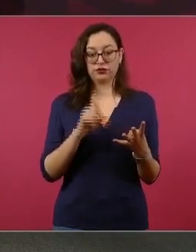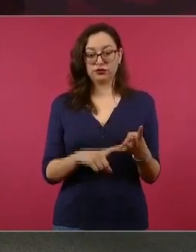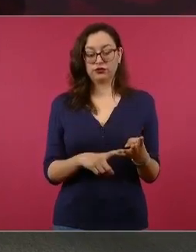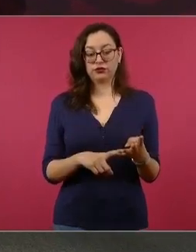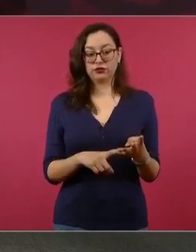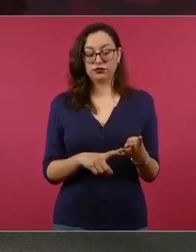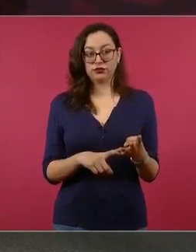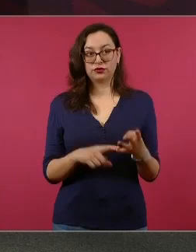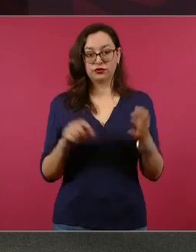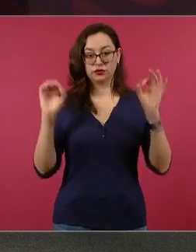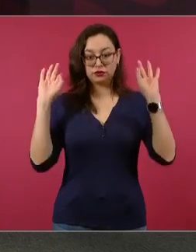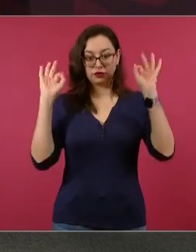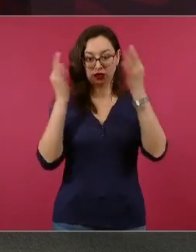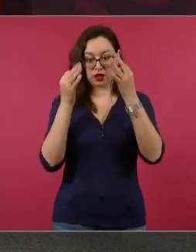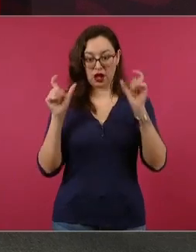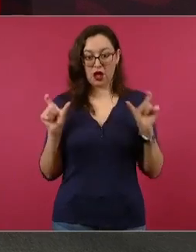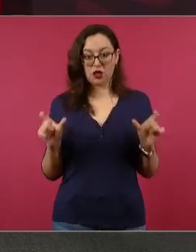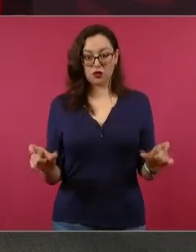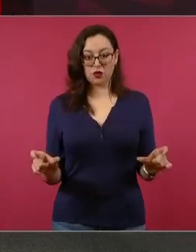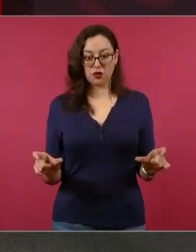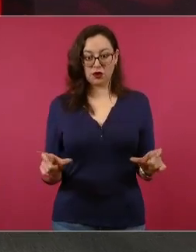Aduana,